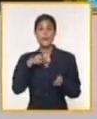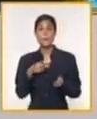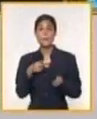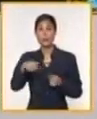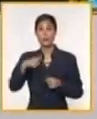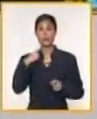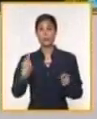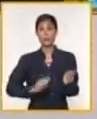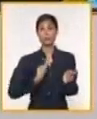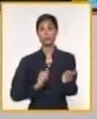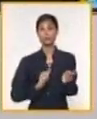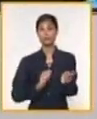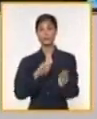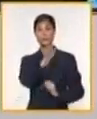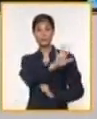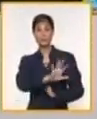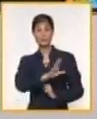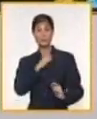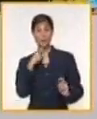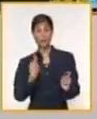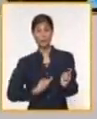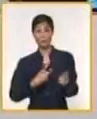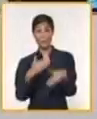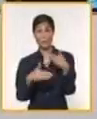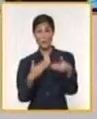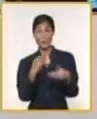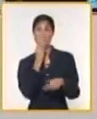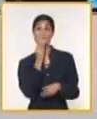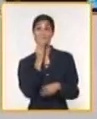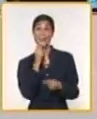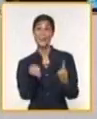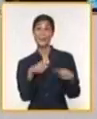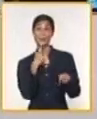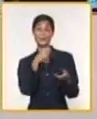guerra, esta agresión de Israel contra Irán